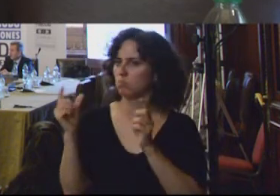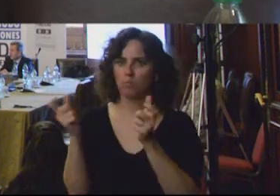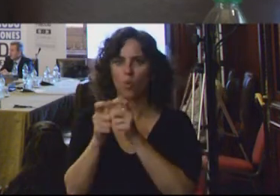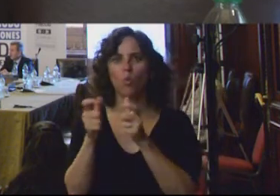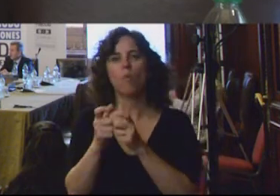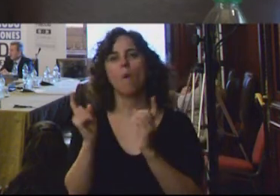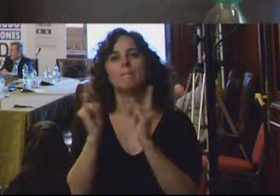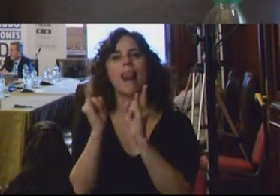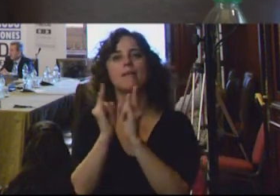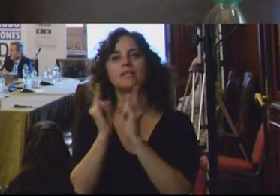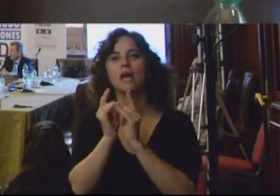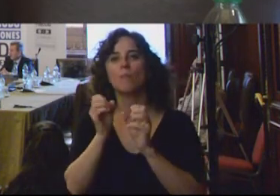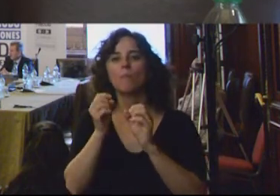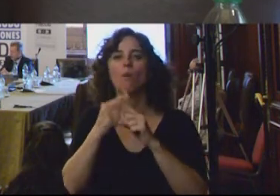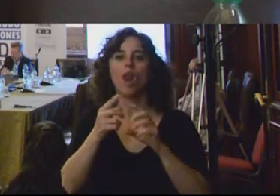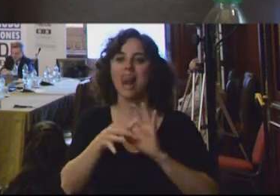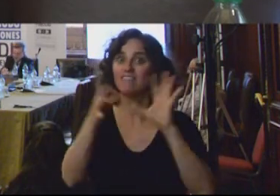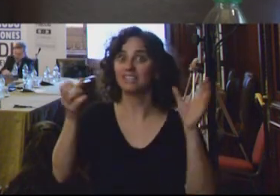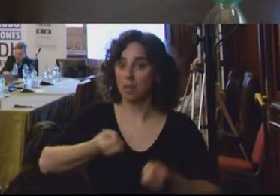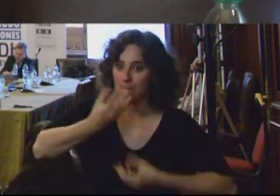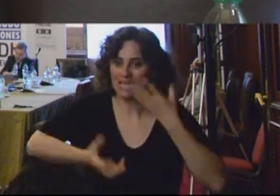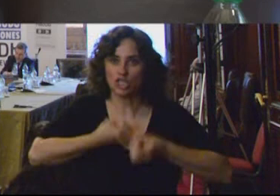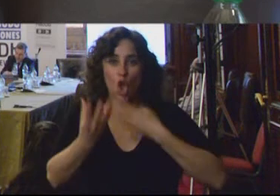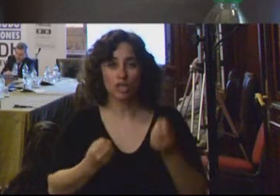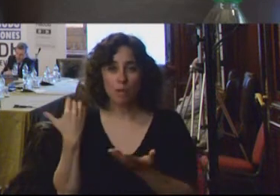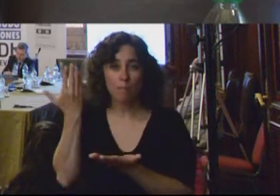parlamentario por la libertad de expresión que se ha propuesto